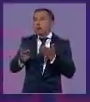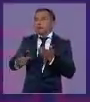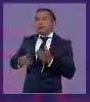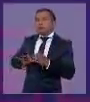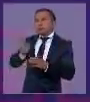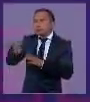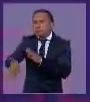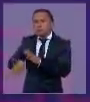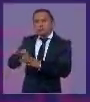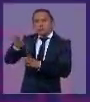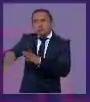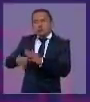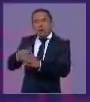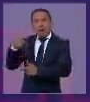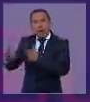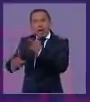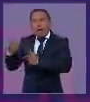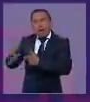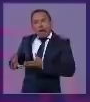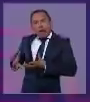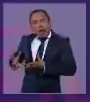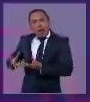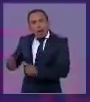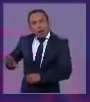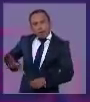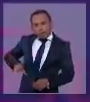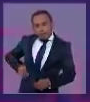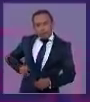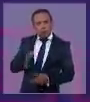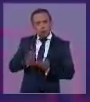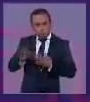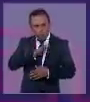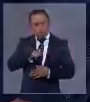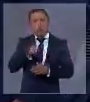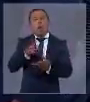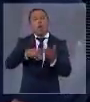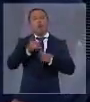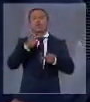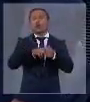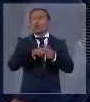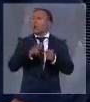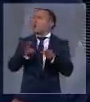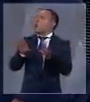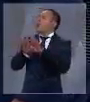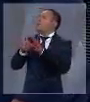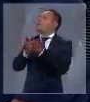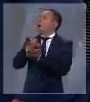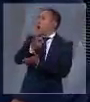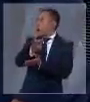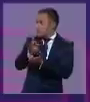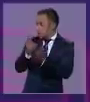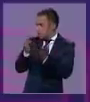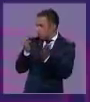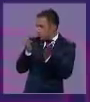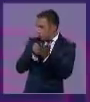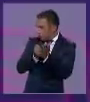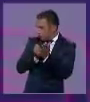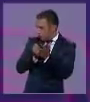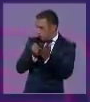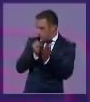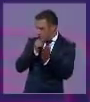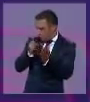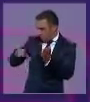sistema ágil que funcione y que le dé respuesta a los mexicanos. ¿Eso hay que pagarlo con impuestos generales o con cuotas? Eso implica solamente una mejor